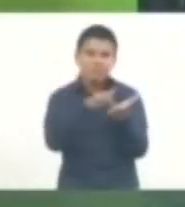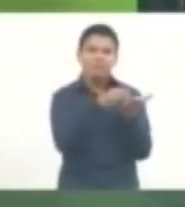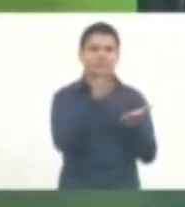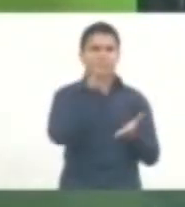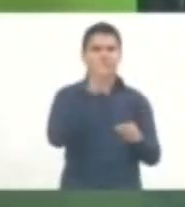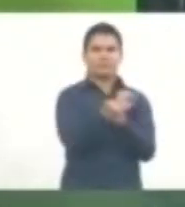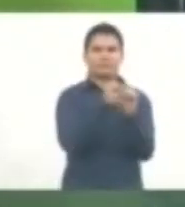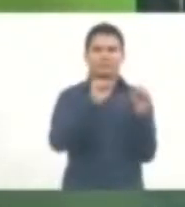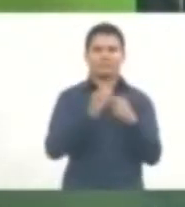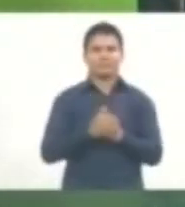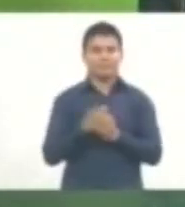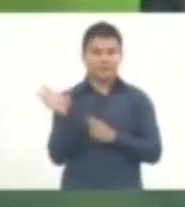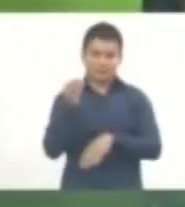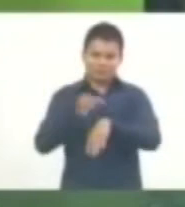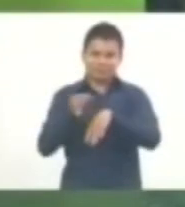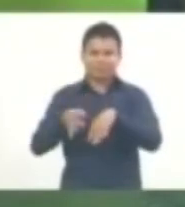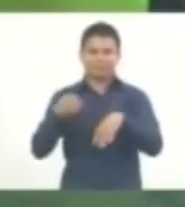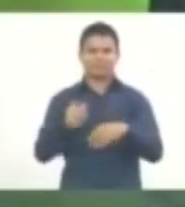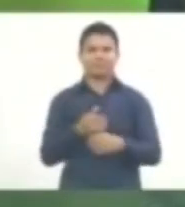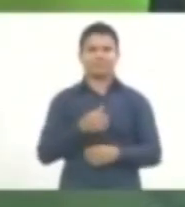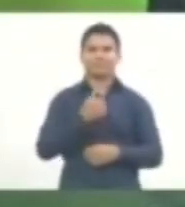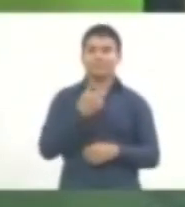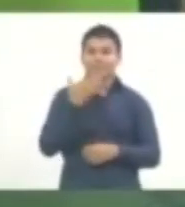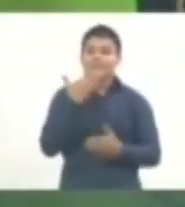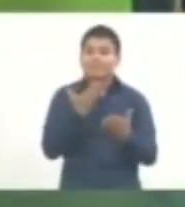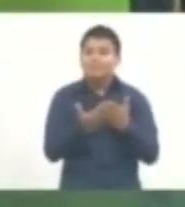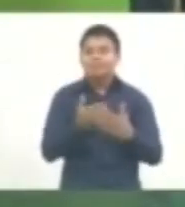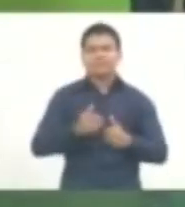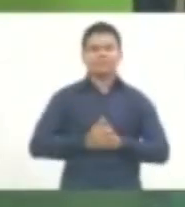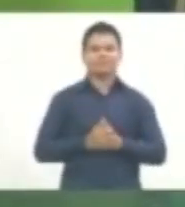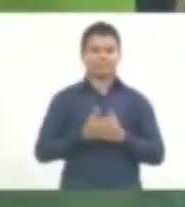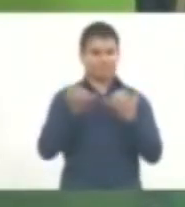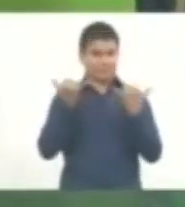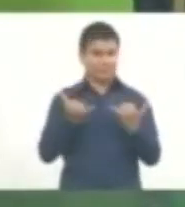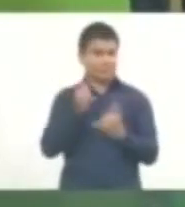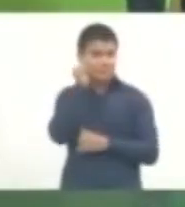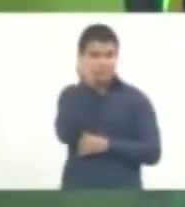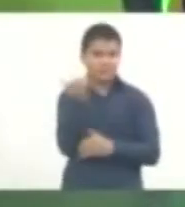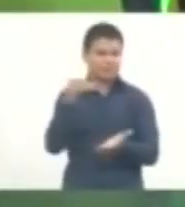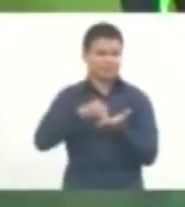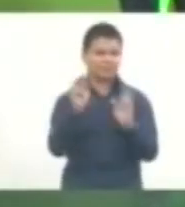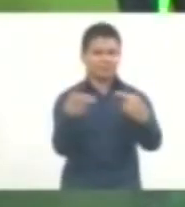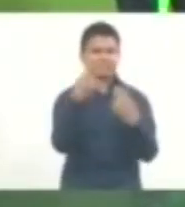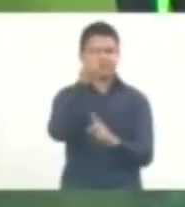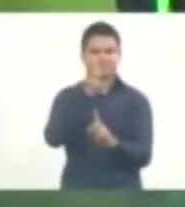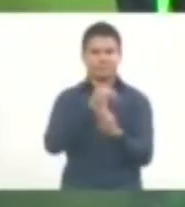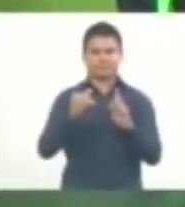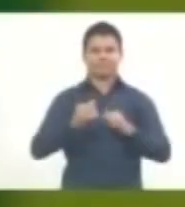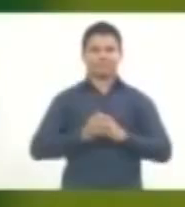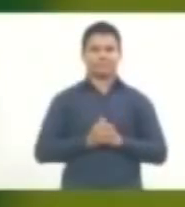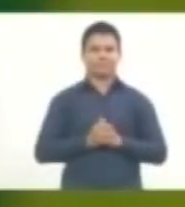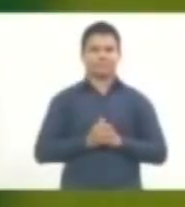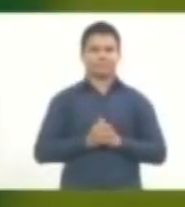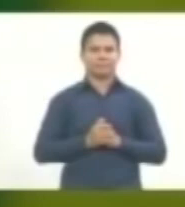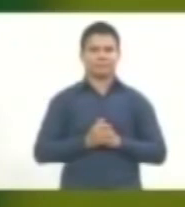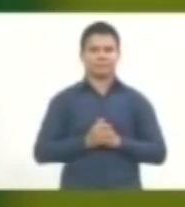mañana. Los esperamos puntuales. Hasta aquí las noticias. Recuerden que tenemos cita, como siempre, mañana, de 6:30 a 7 de la noche.